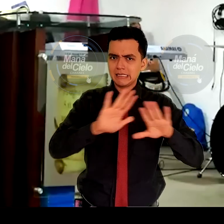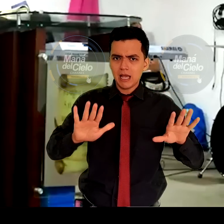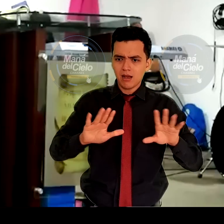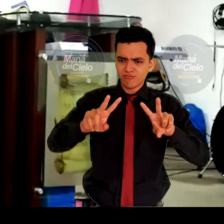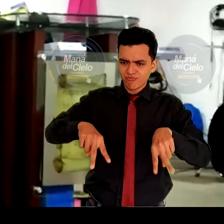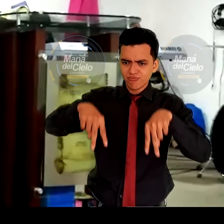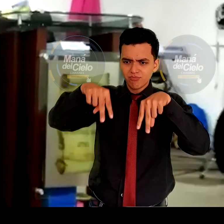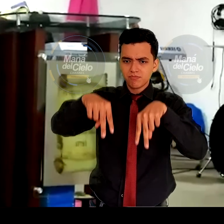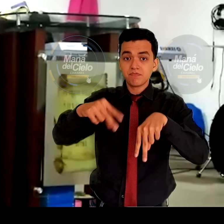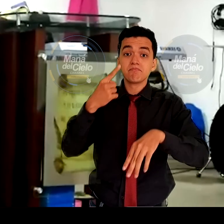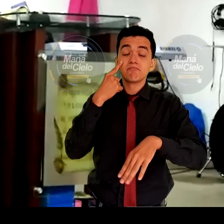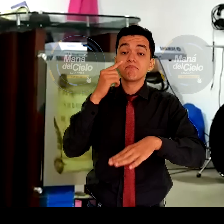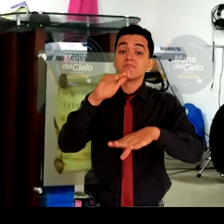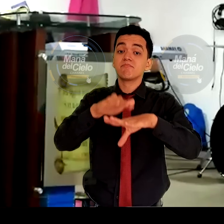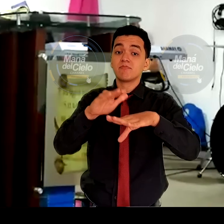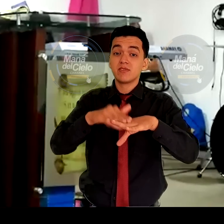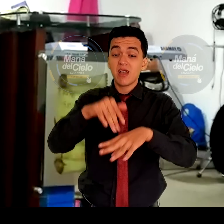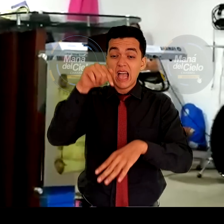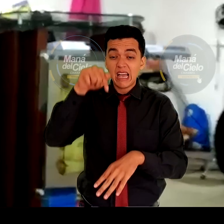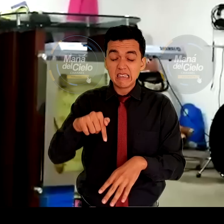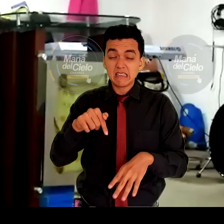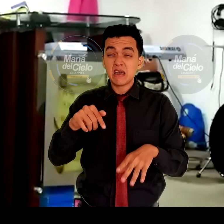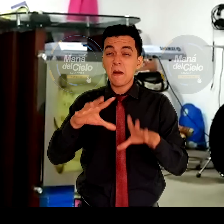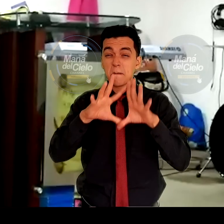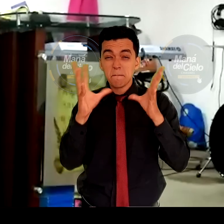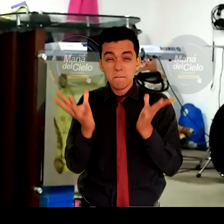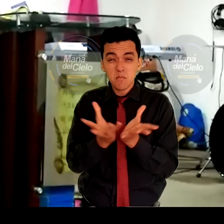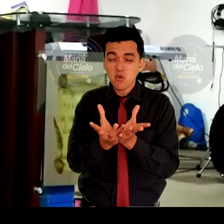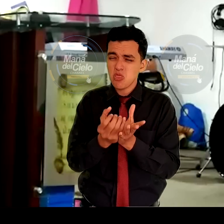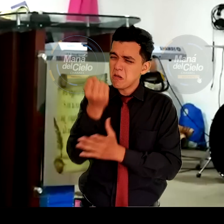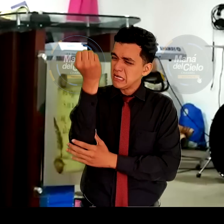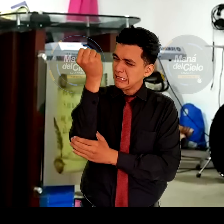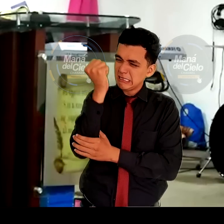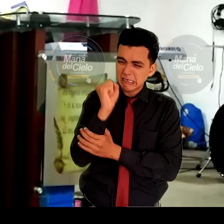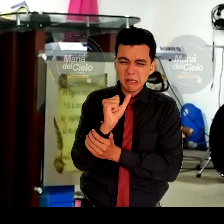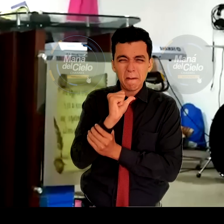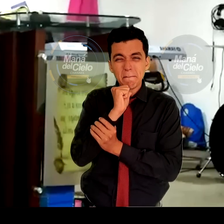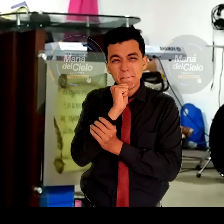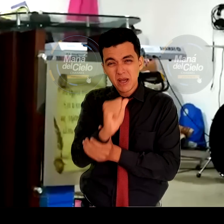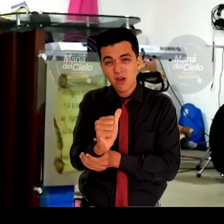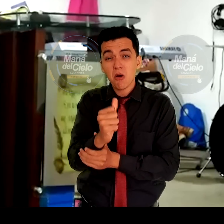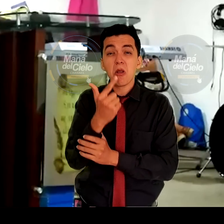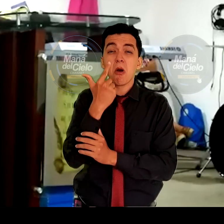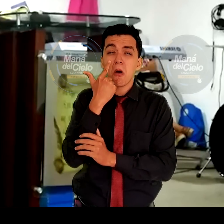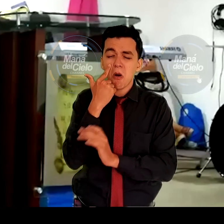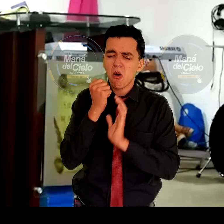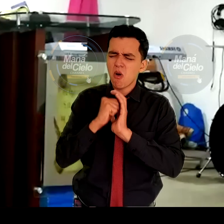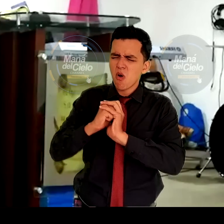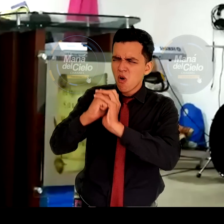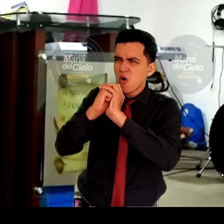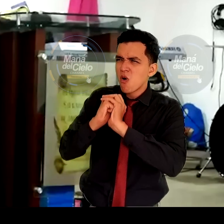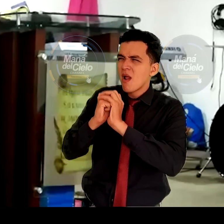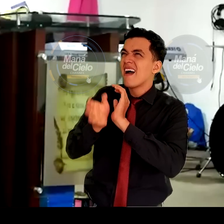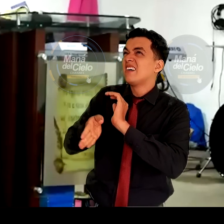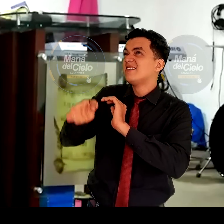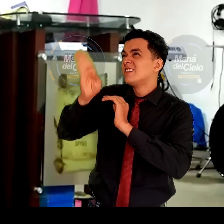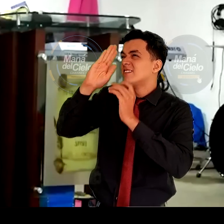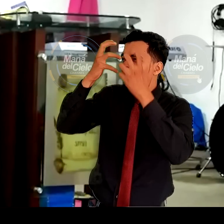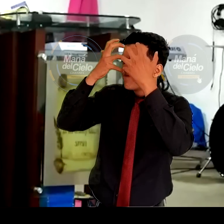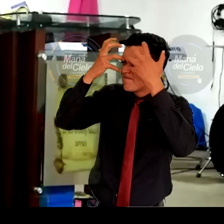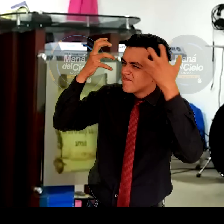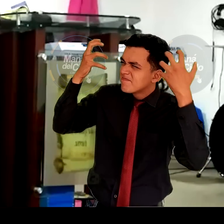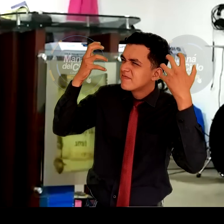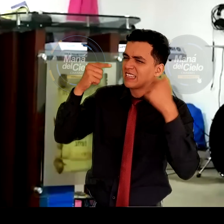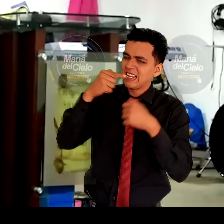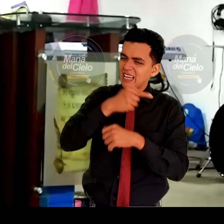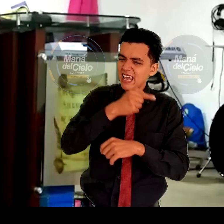preparen ser padres, porque esto va de mal en peor. Por eso necesitamos orar. Muéstrame, Señor, revélame,